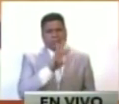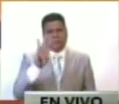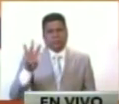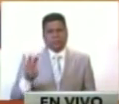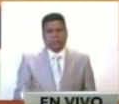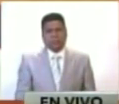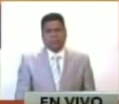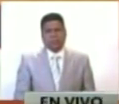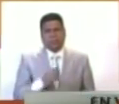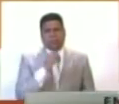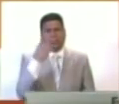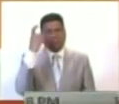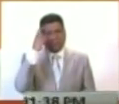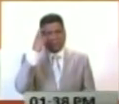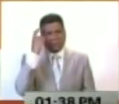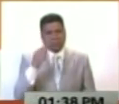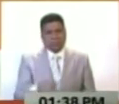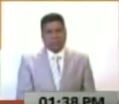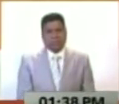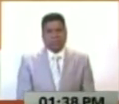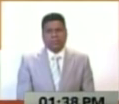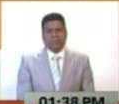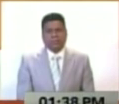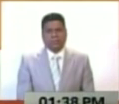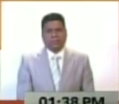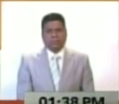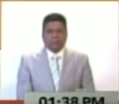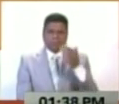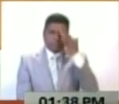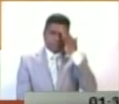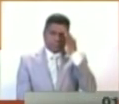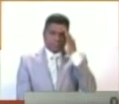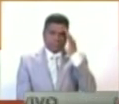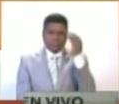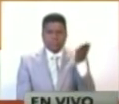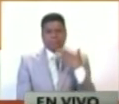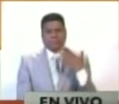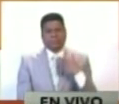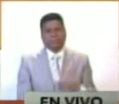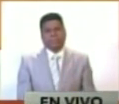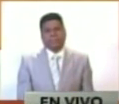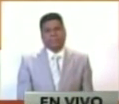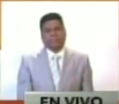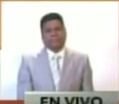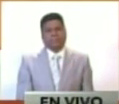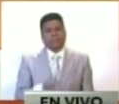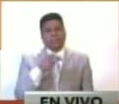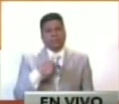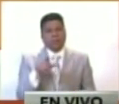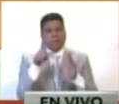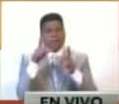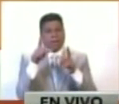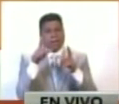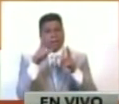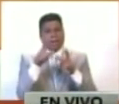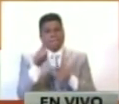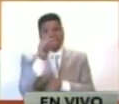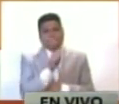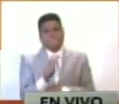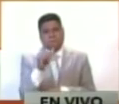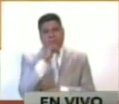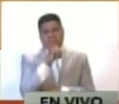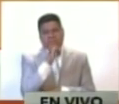Buenos días, canciller. Estamos transmitiendo en vivo otra vez por Periscope, así que pueden sintonizar el Twitter de Nodal, @infonodal, y